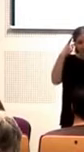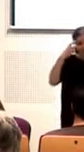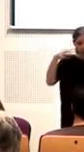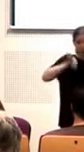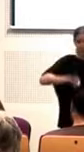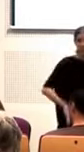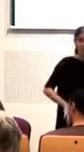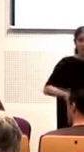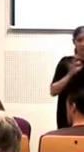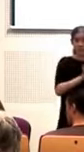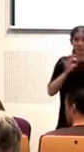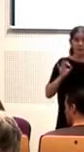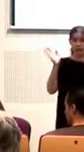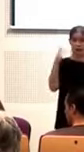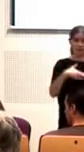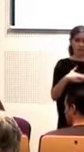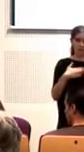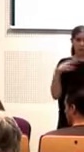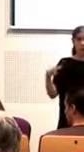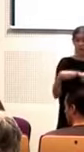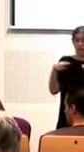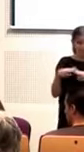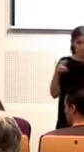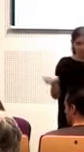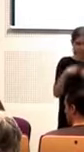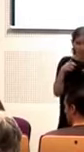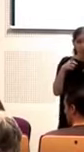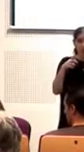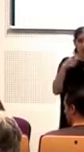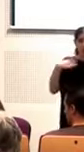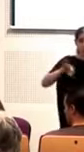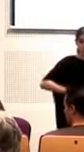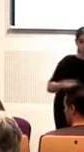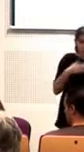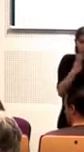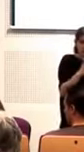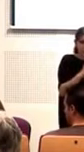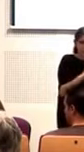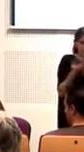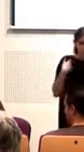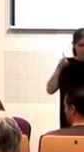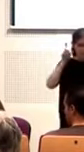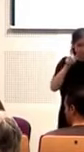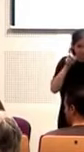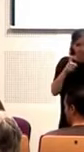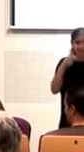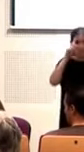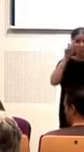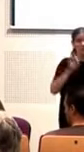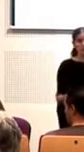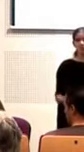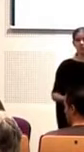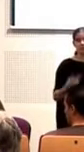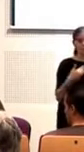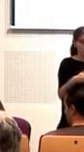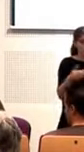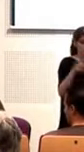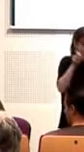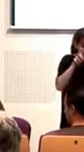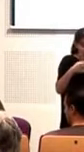no hemos estado preparados, o incluso de las asociaciones, y no hemos sabido, yo soy psicóloga, formar a nuestros usuarios, y eso es parte